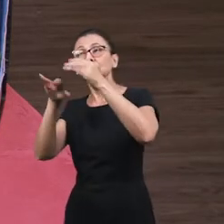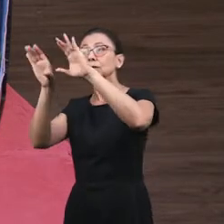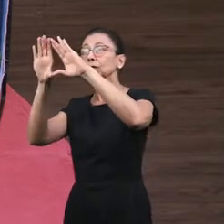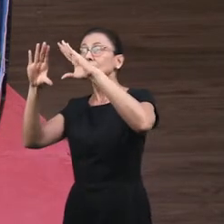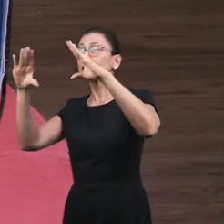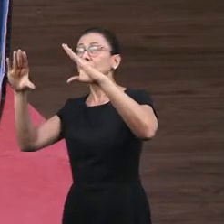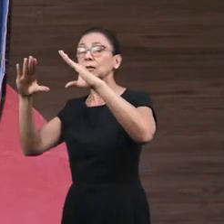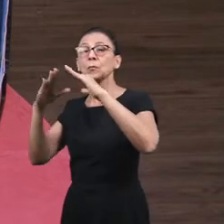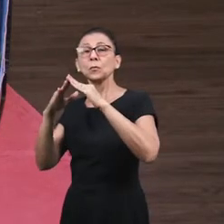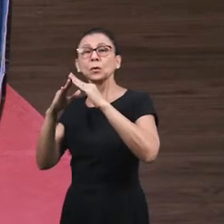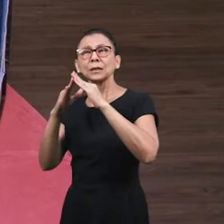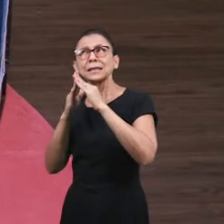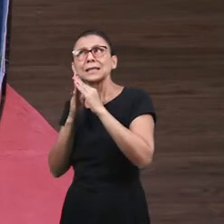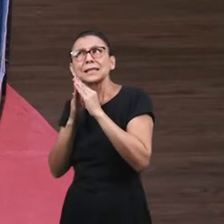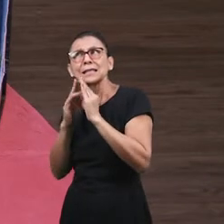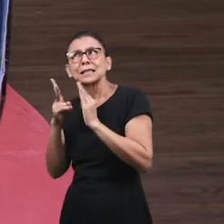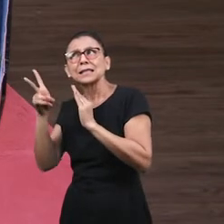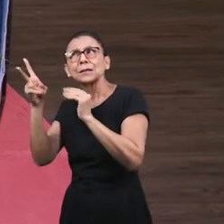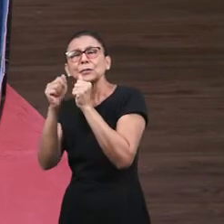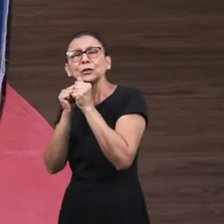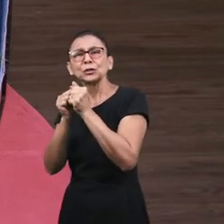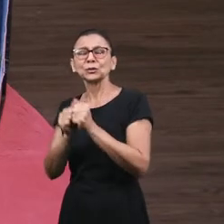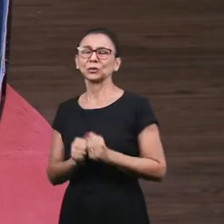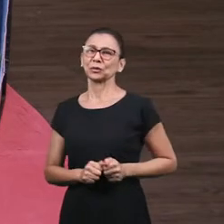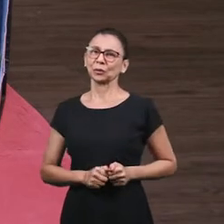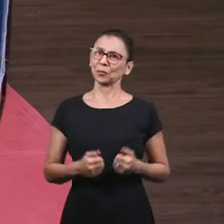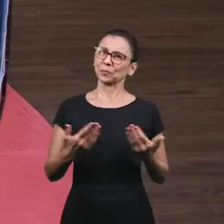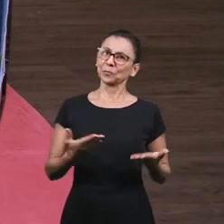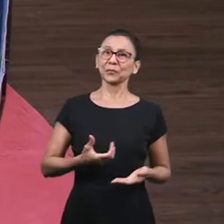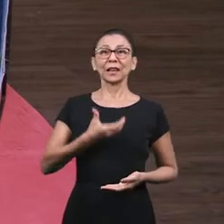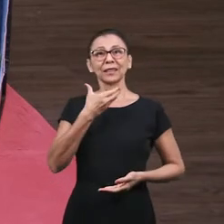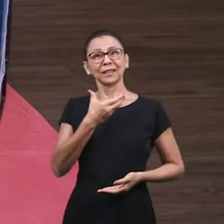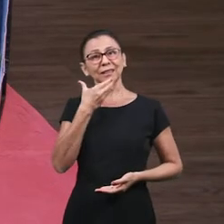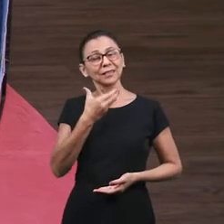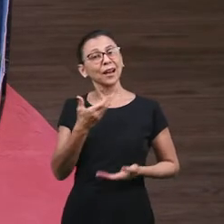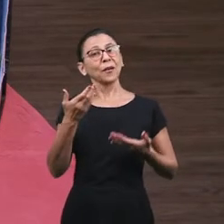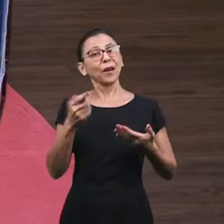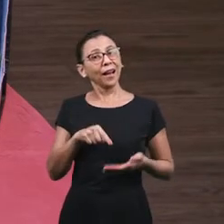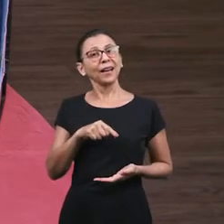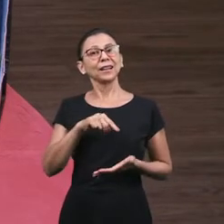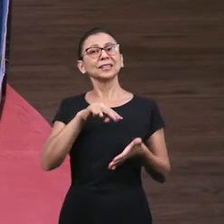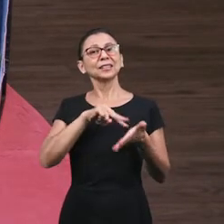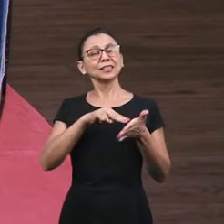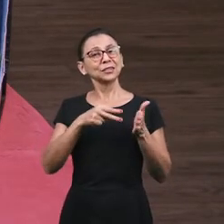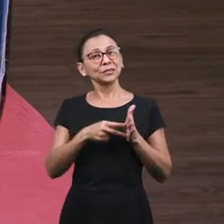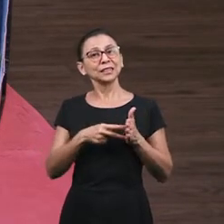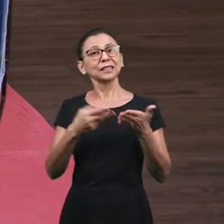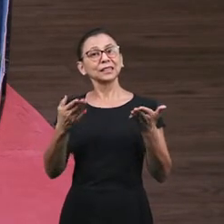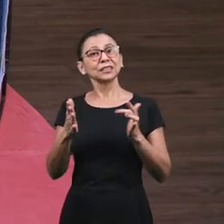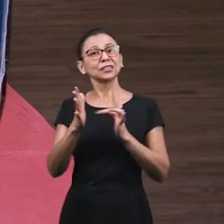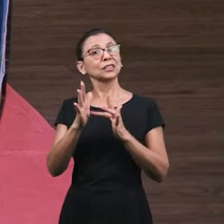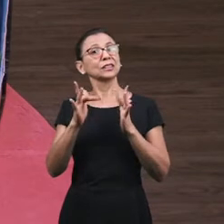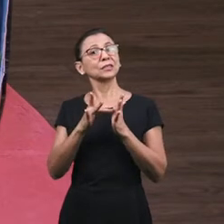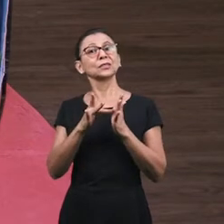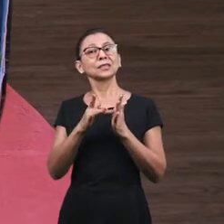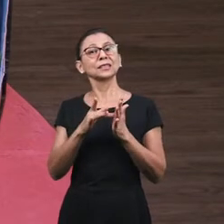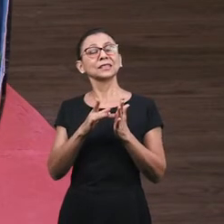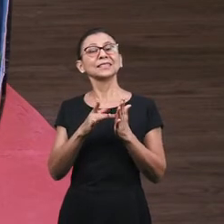vivir para siempre con Él. Esto es Navidad para nosotros. Jesús naciendo en nuestro